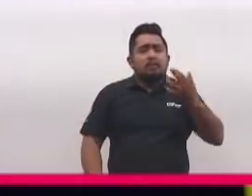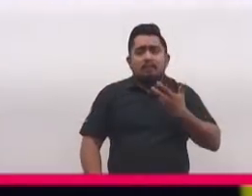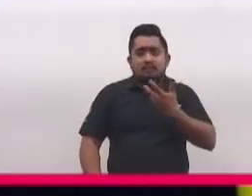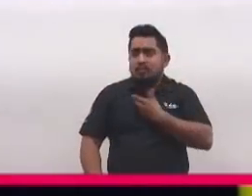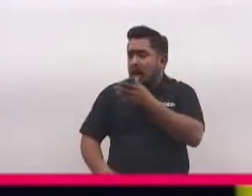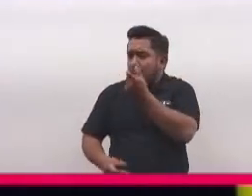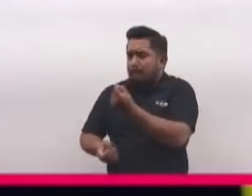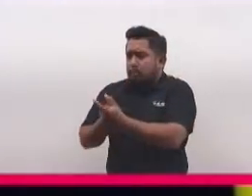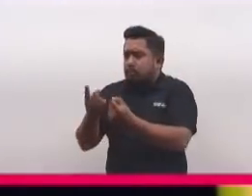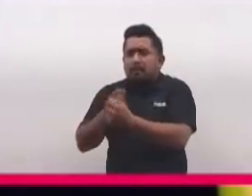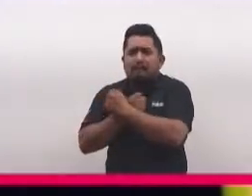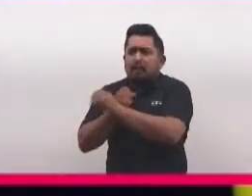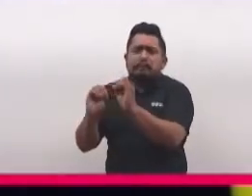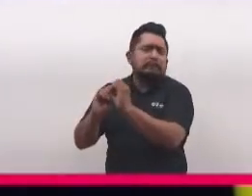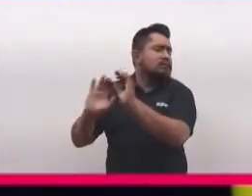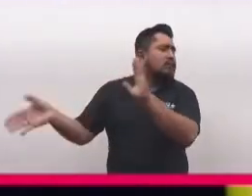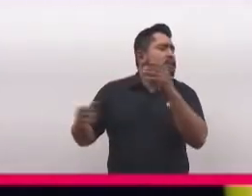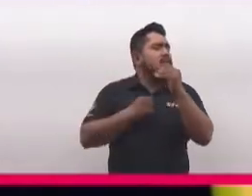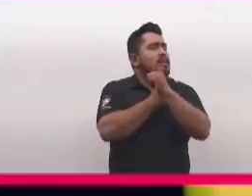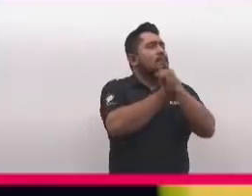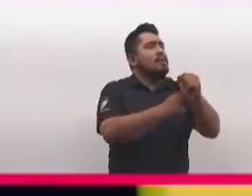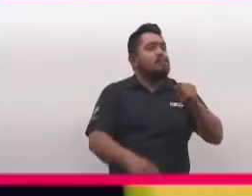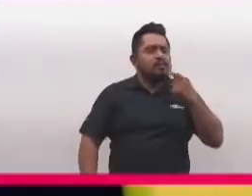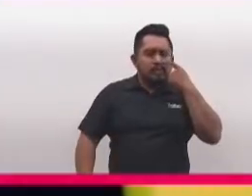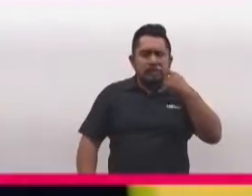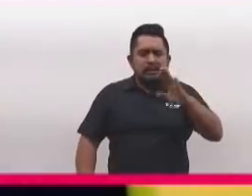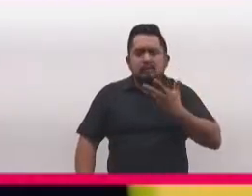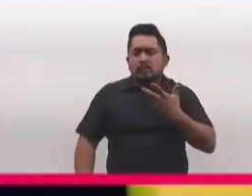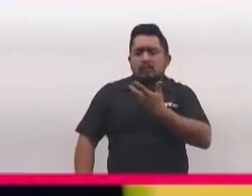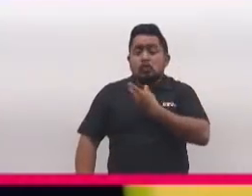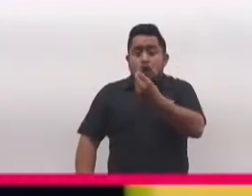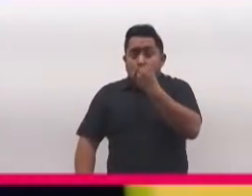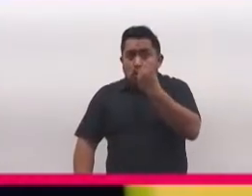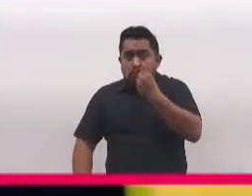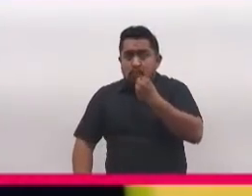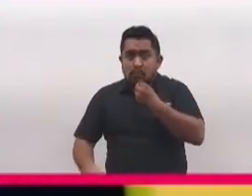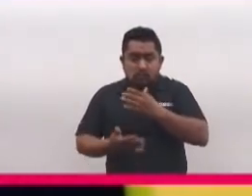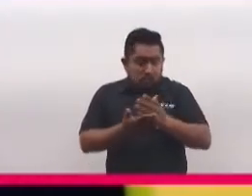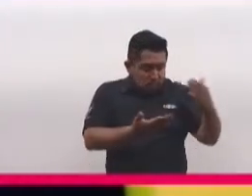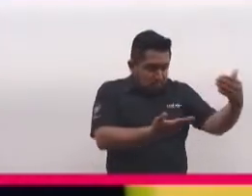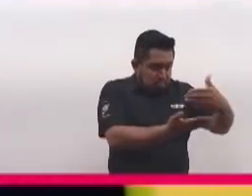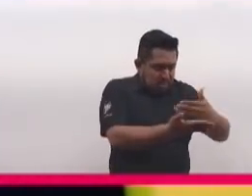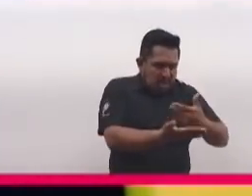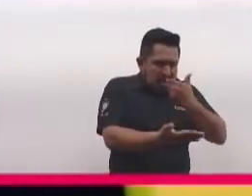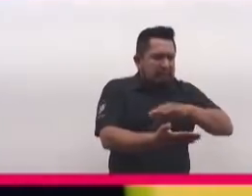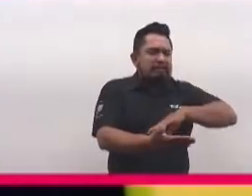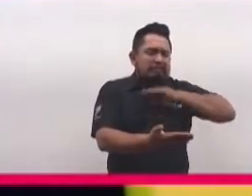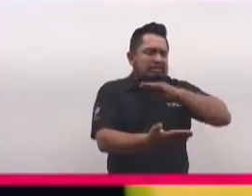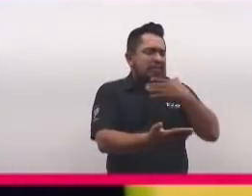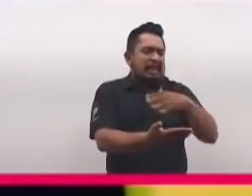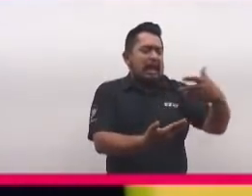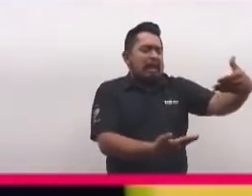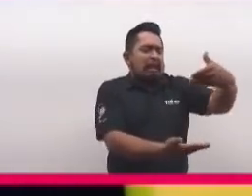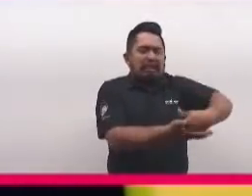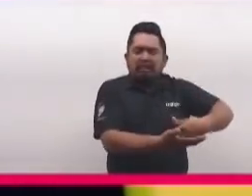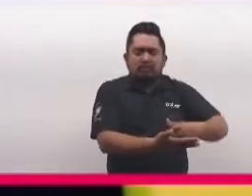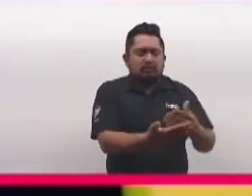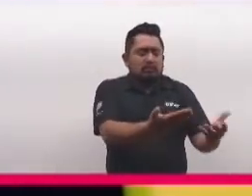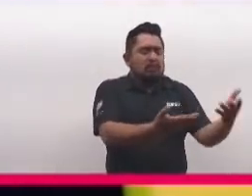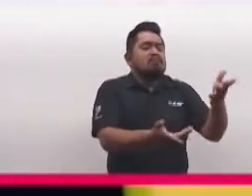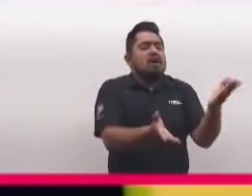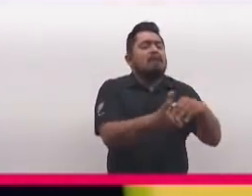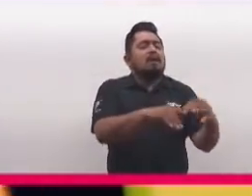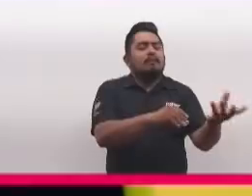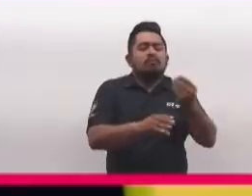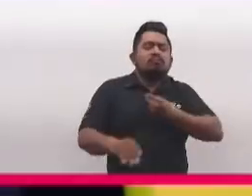prójimo y se lo va a ir usted como lo dije el viernes vamos a comer y luego de comer lo que nos sobra lo que no nos alcanzamos a tragar lo pedimos para